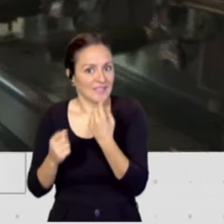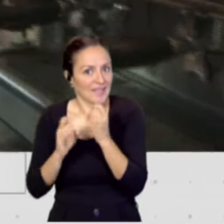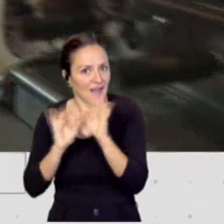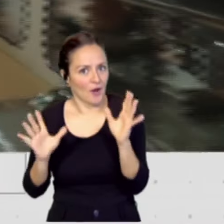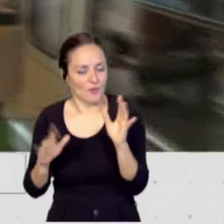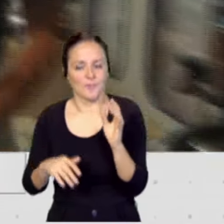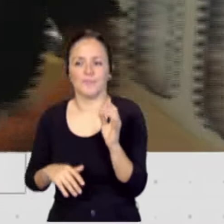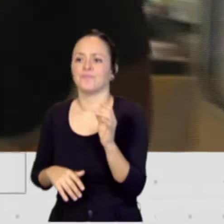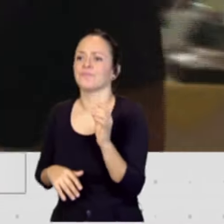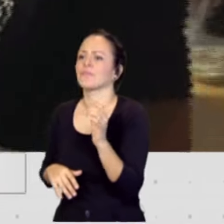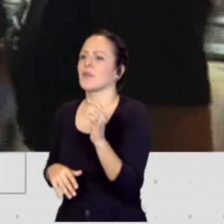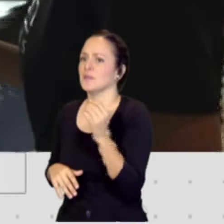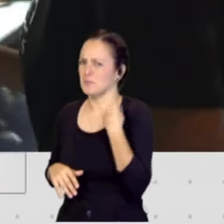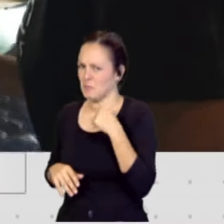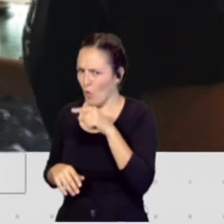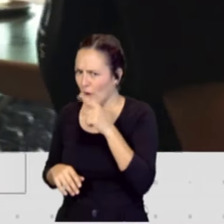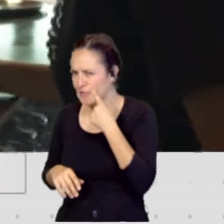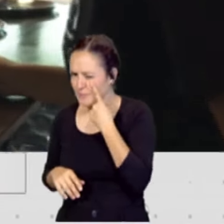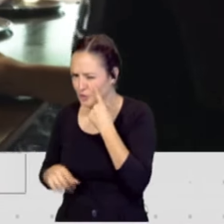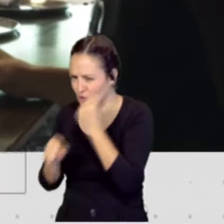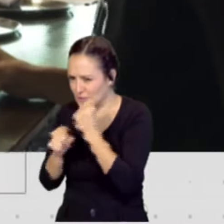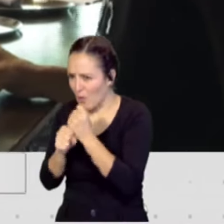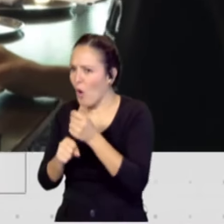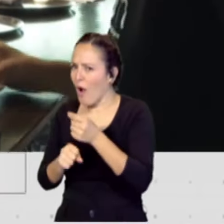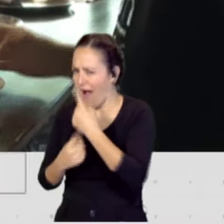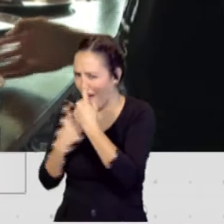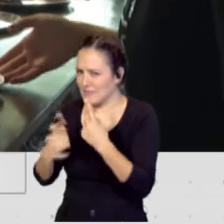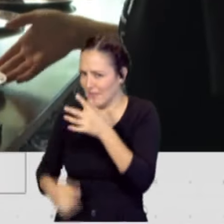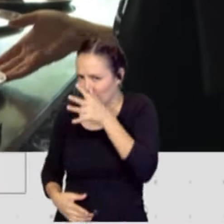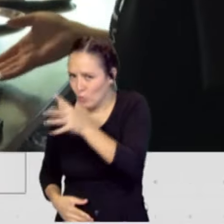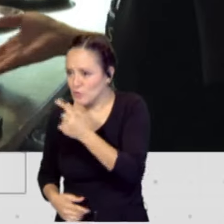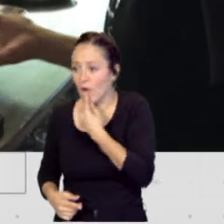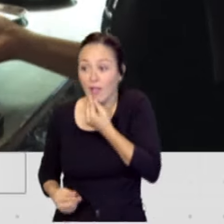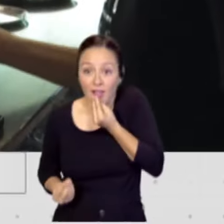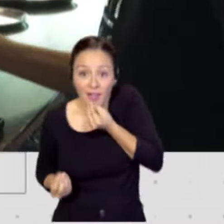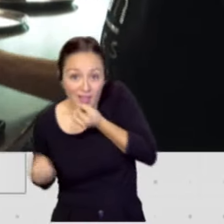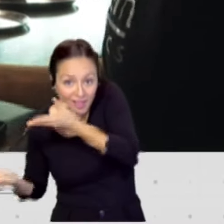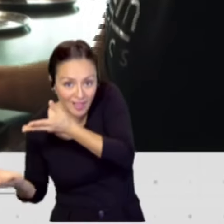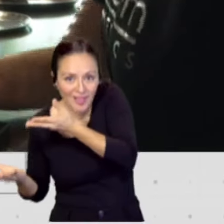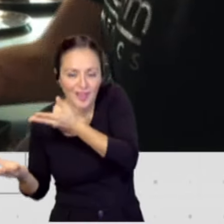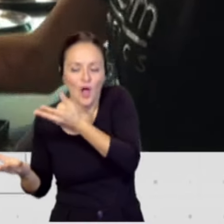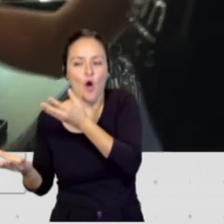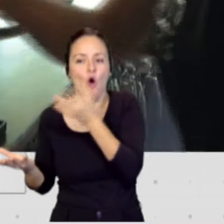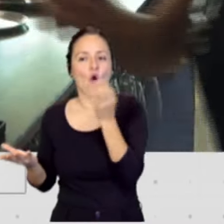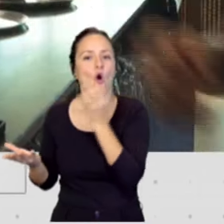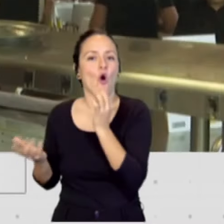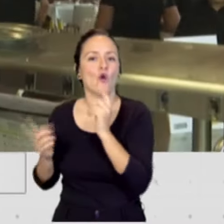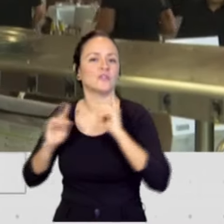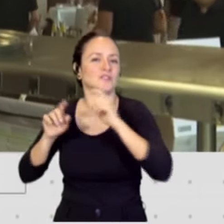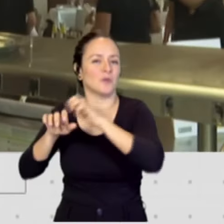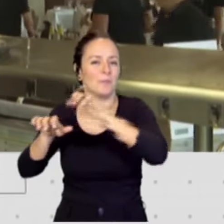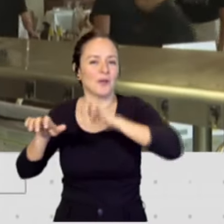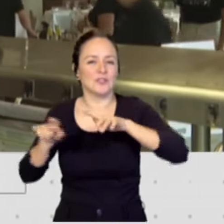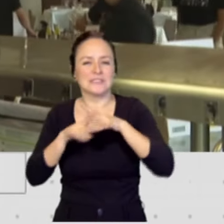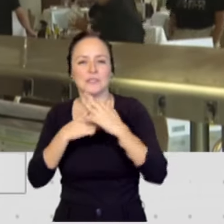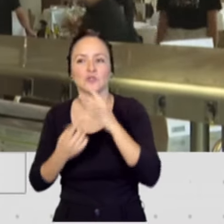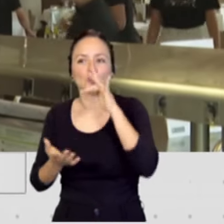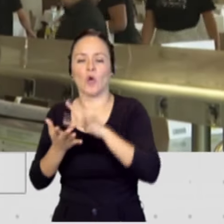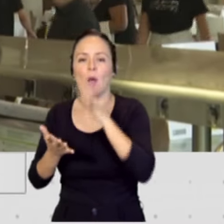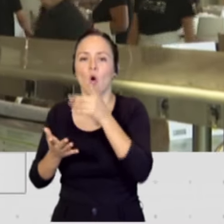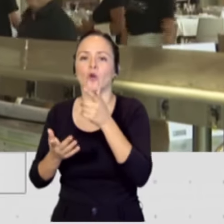habitualmente recibe de denuncias chivatazo de esas irregularidades de esos fraudes o en la mayoría de los casos estas situaciones se detectan